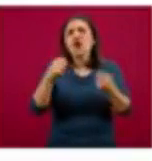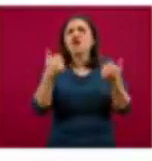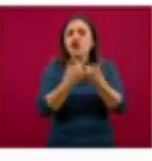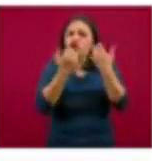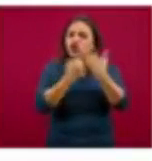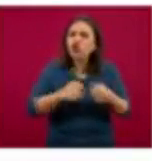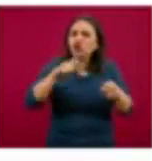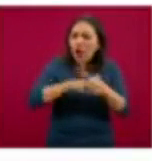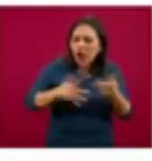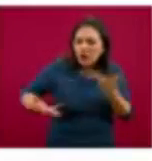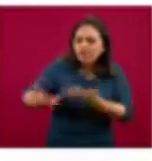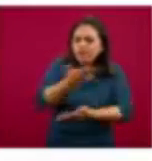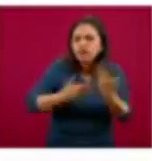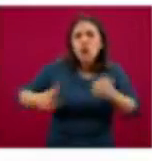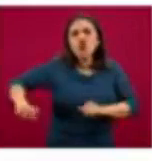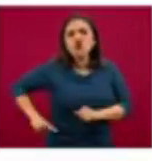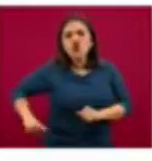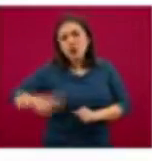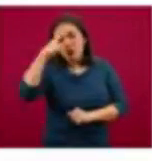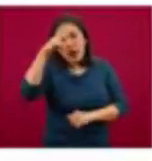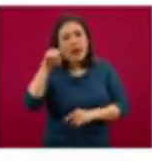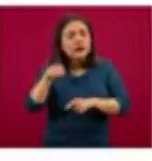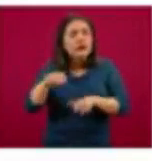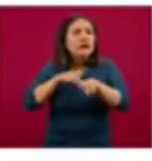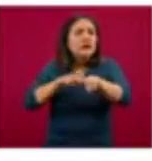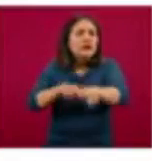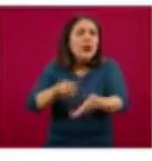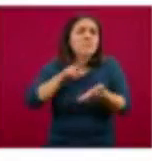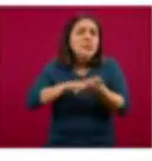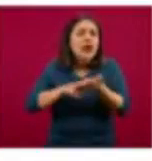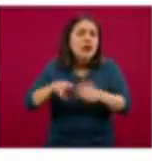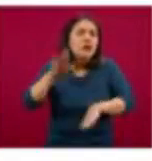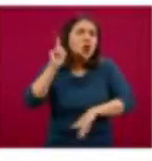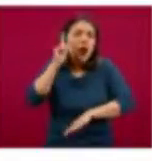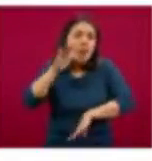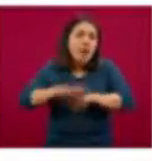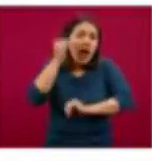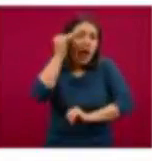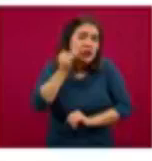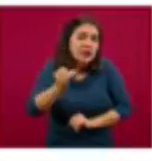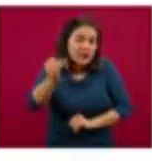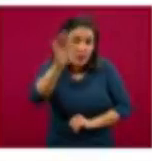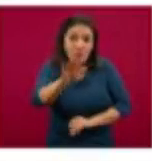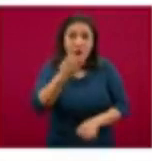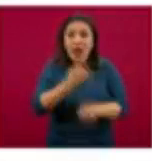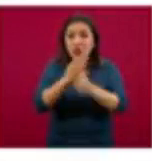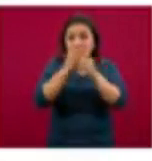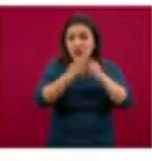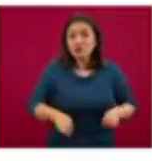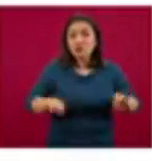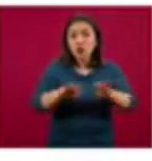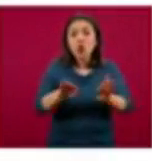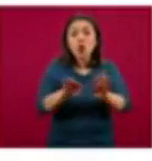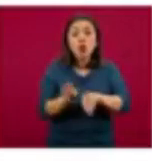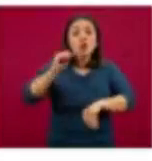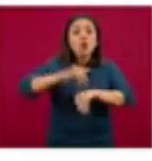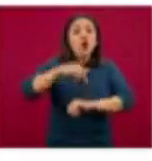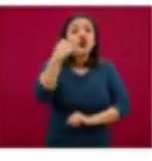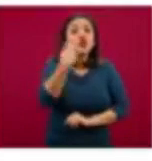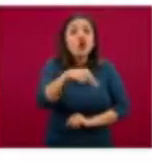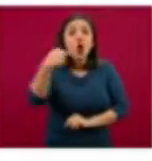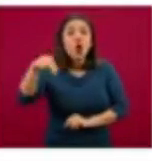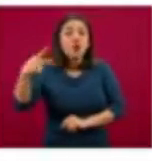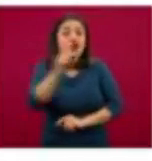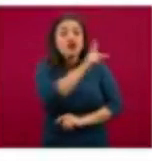para mantenerse en ese nivel el mayor tiempo posible. Importante ahora, en lugar de poner el nombre de todas las